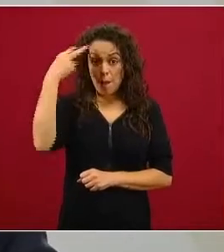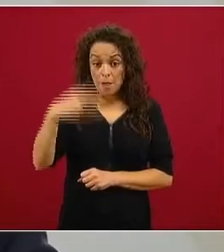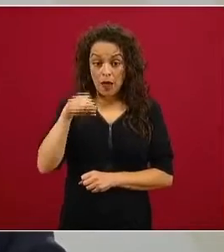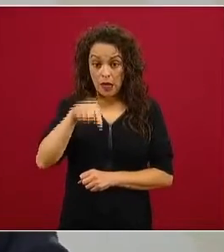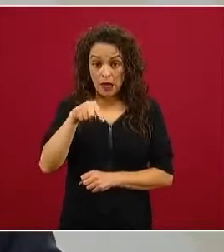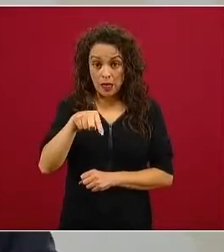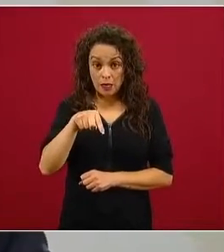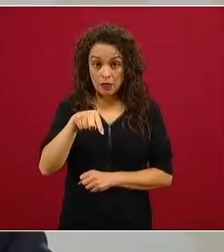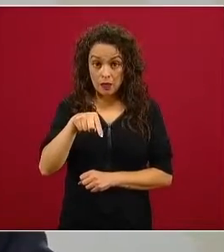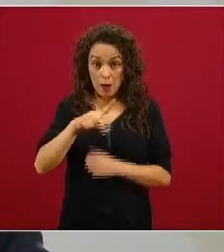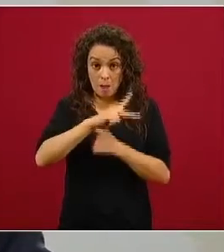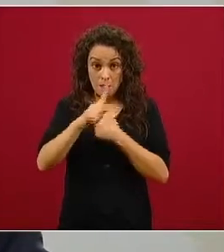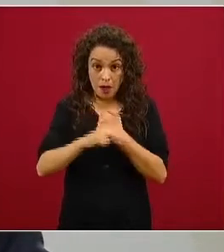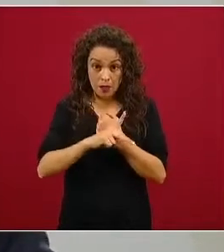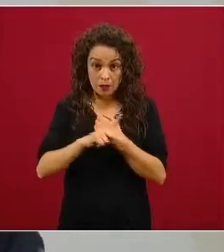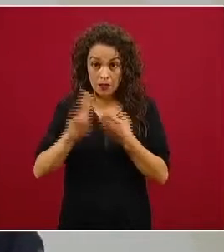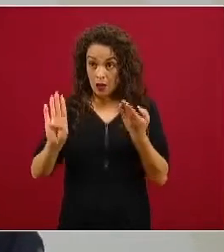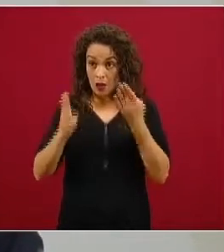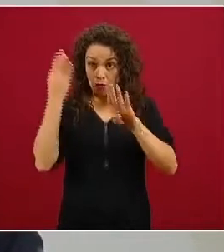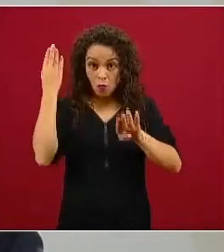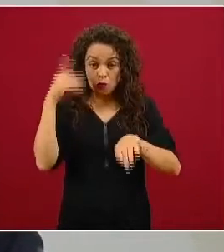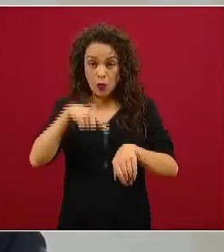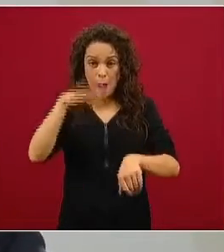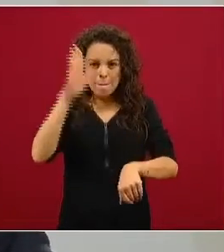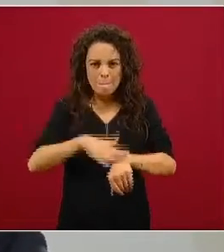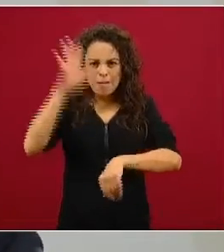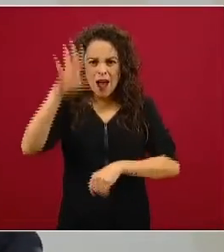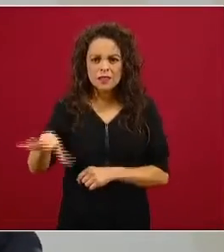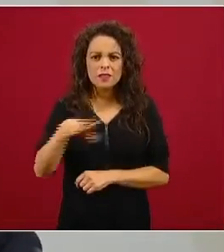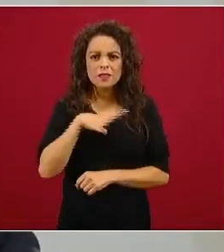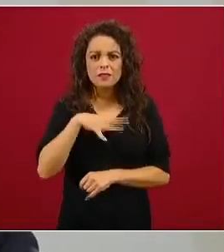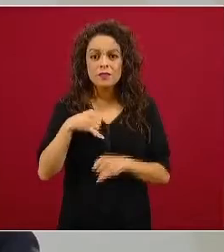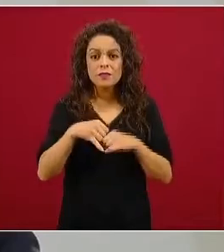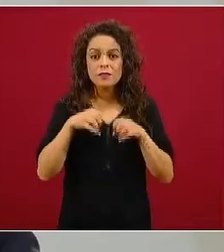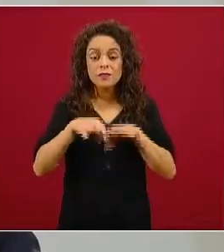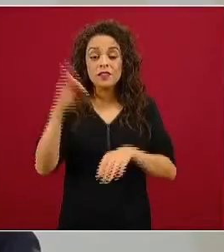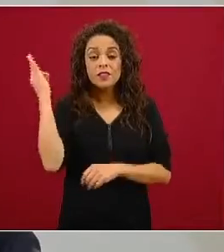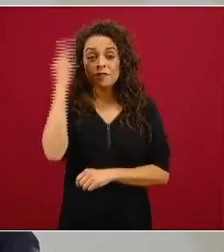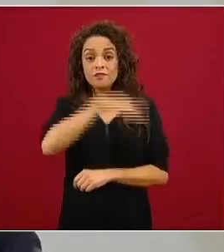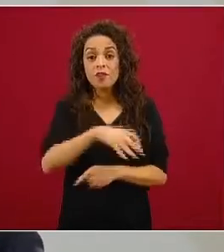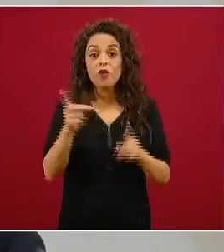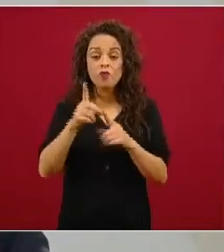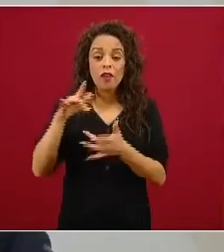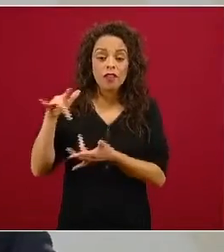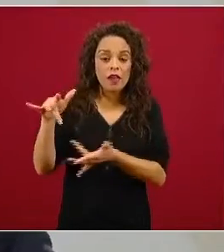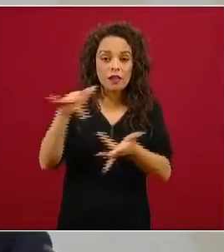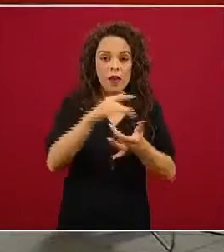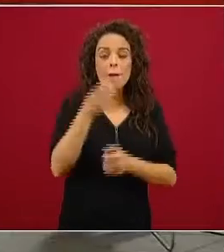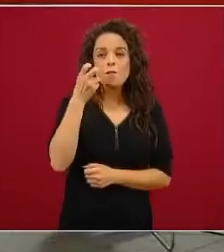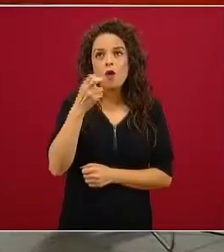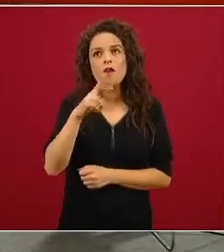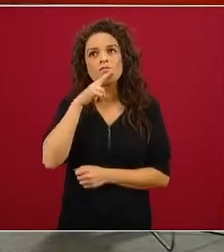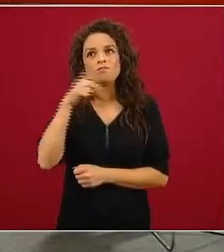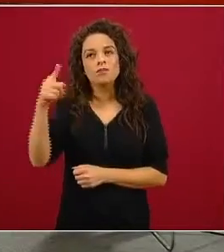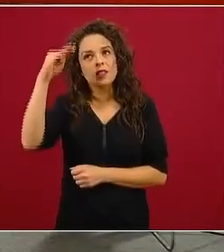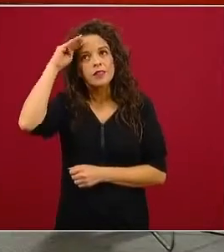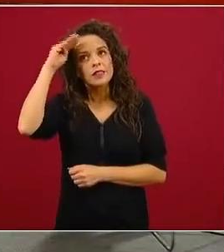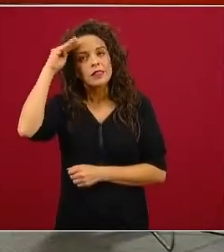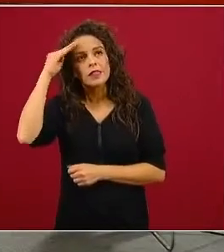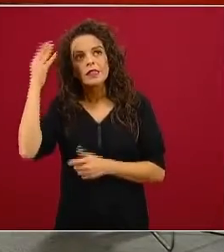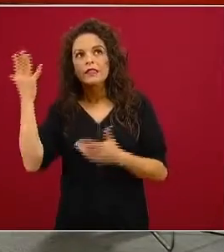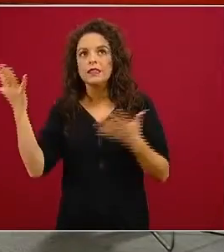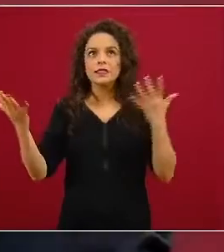al contexto nacional y a las cuestiones más locales. Además, México, eso salió